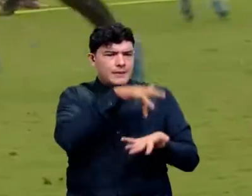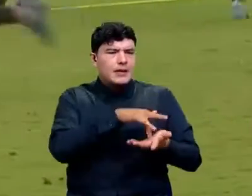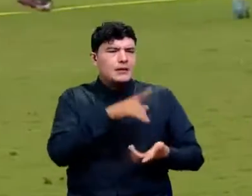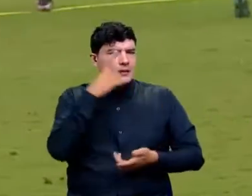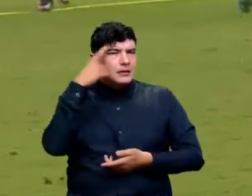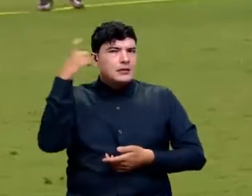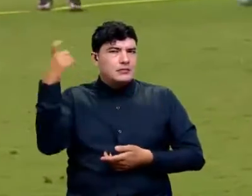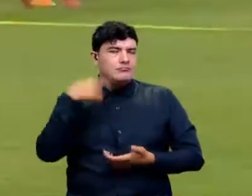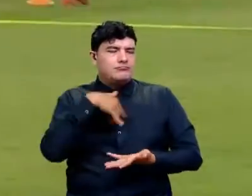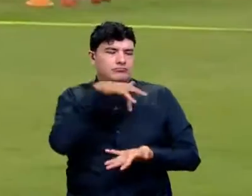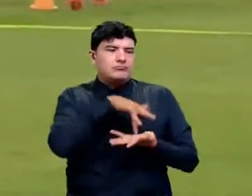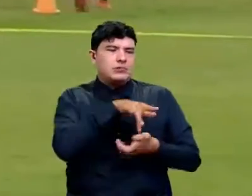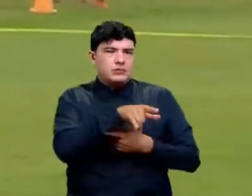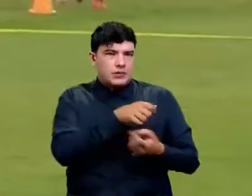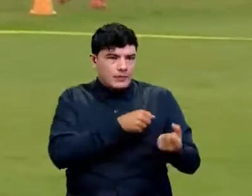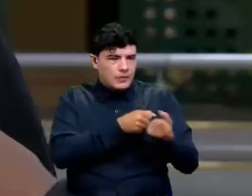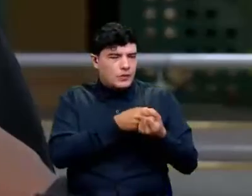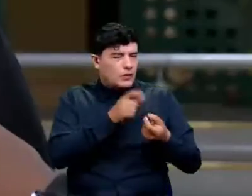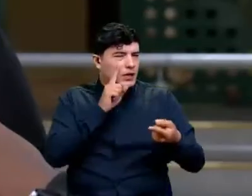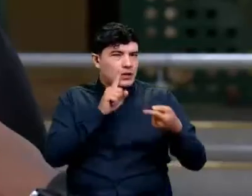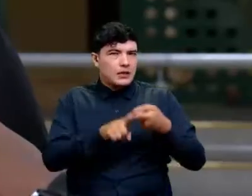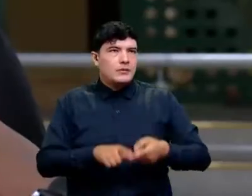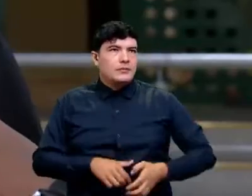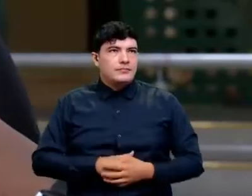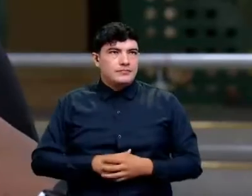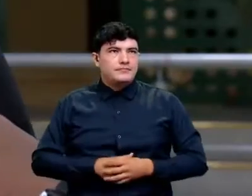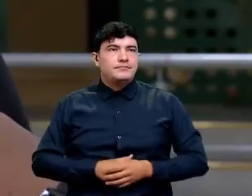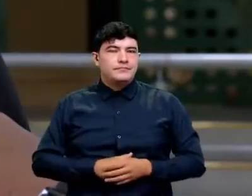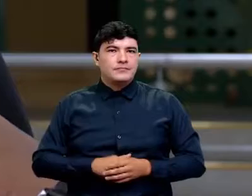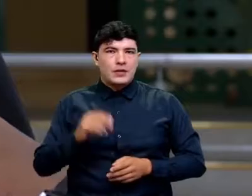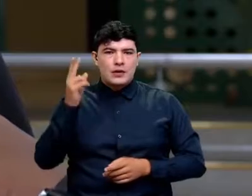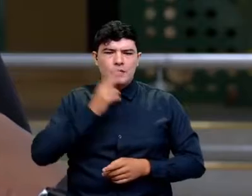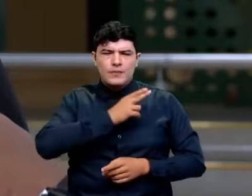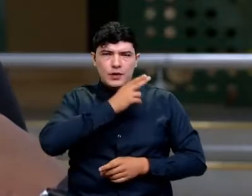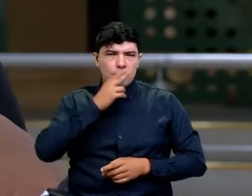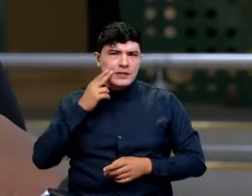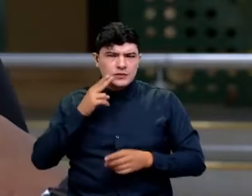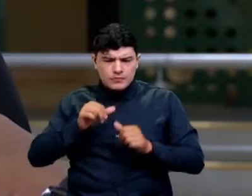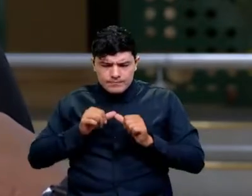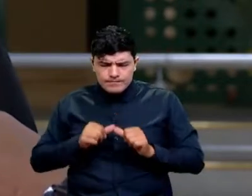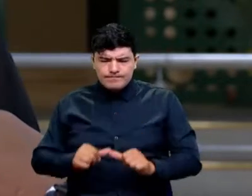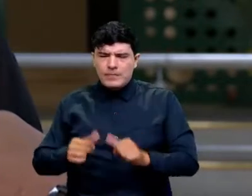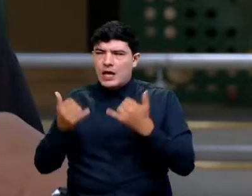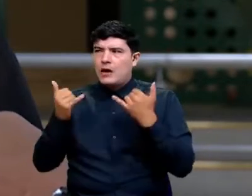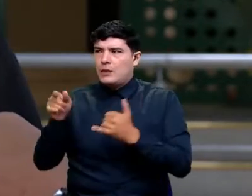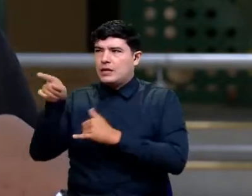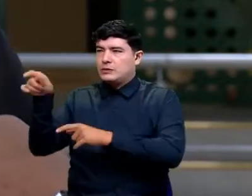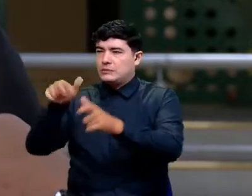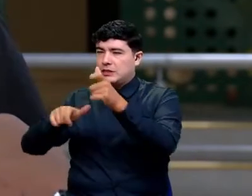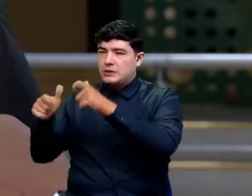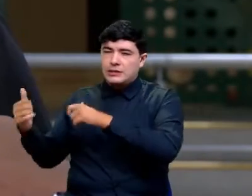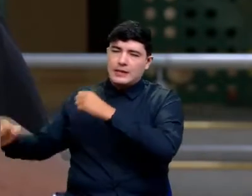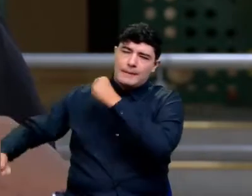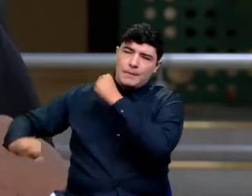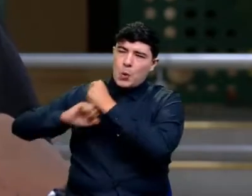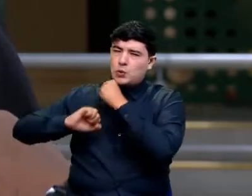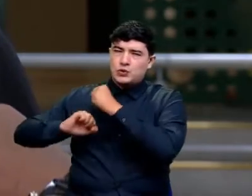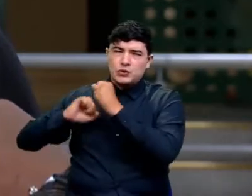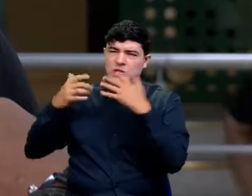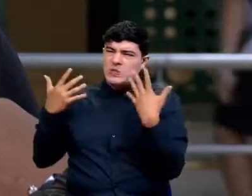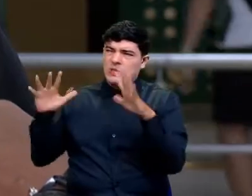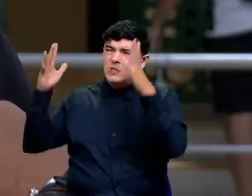de dirigir al atlético bucaramanga sostener el compromiso que tenemos con esta hinchada que nos demostró que